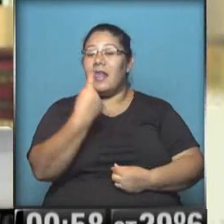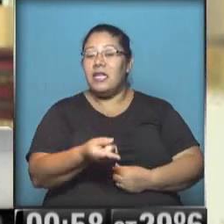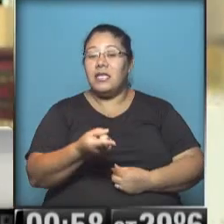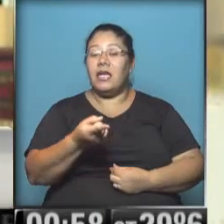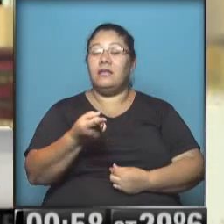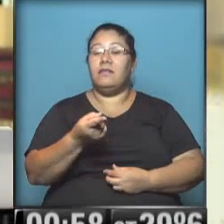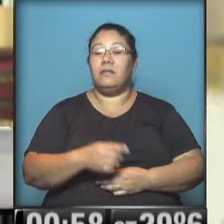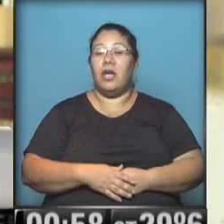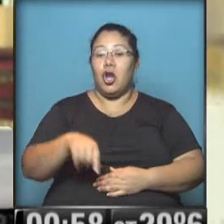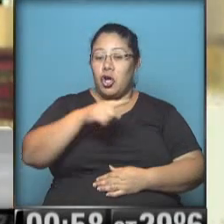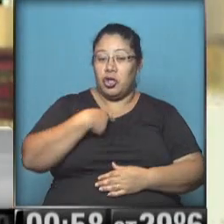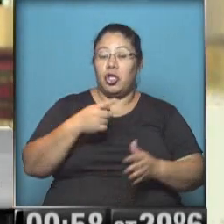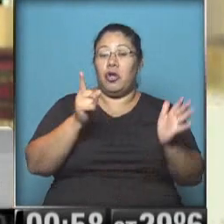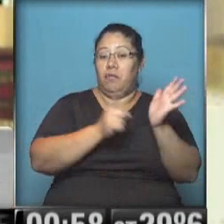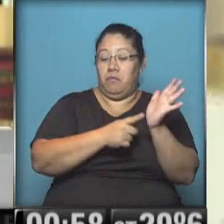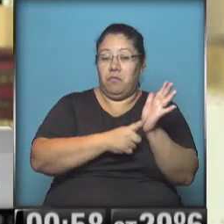suficientes. Nosotros tenemos habilitación,